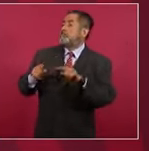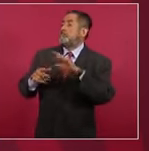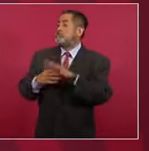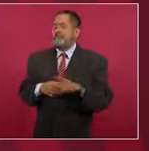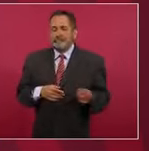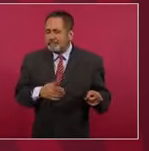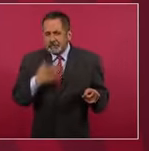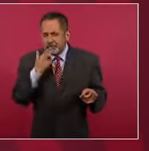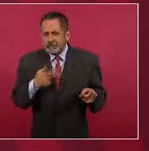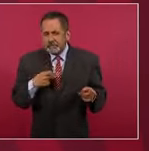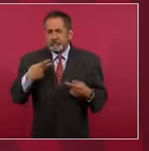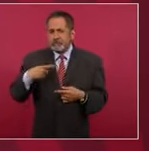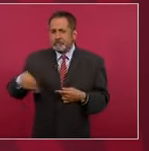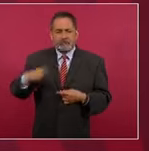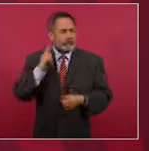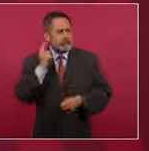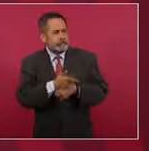porque la gente